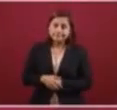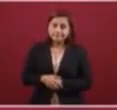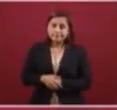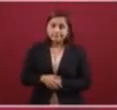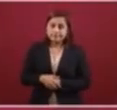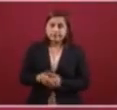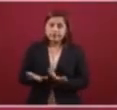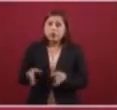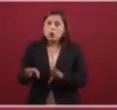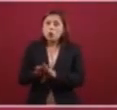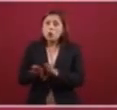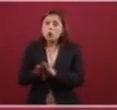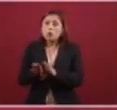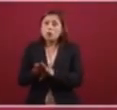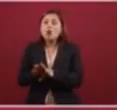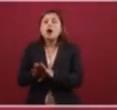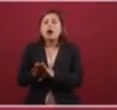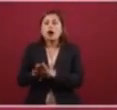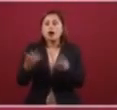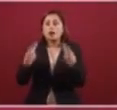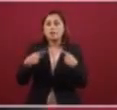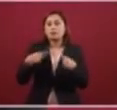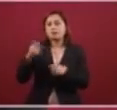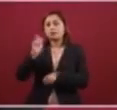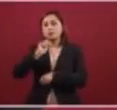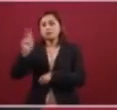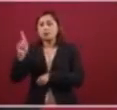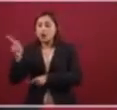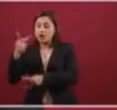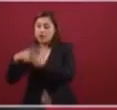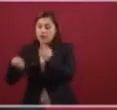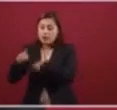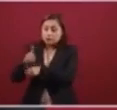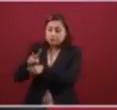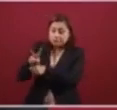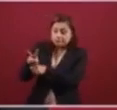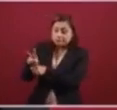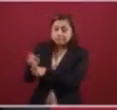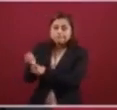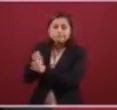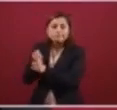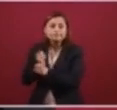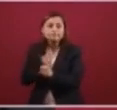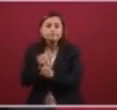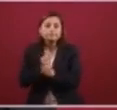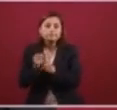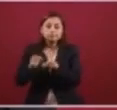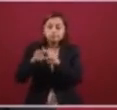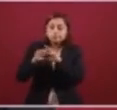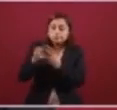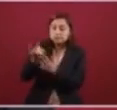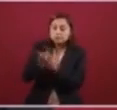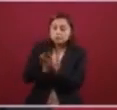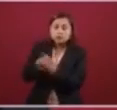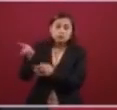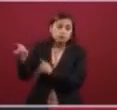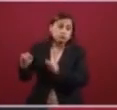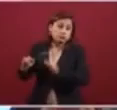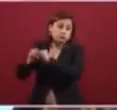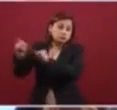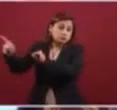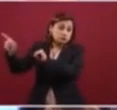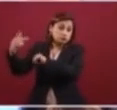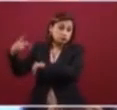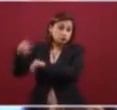determine el avalúo que hace una independencia una institución responsable